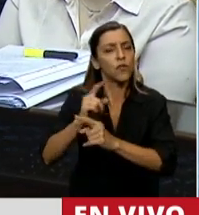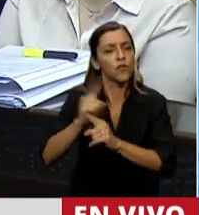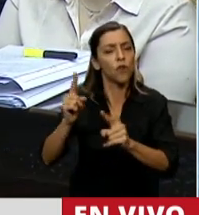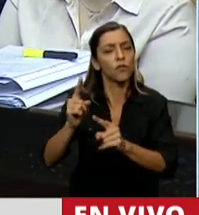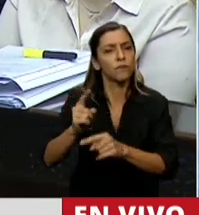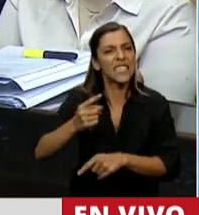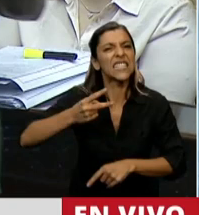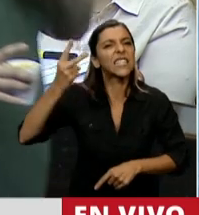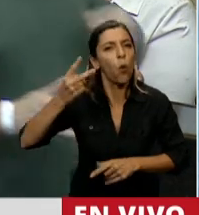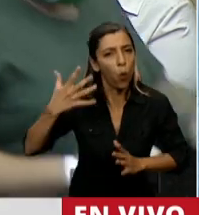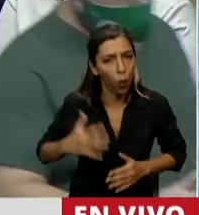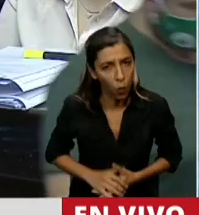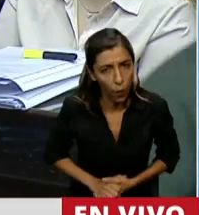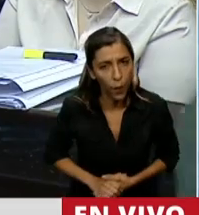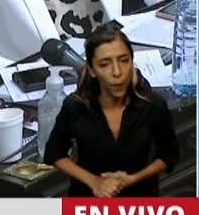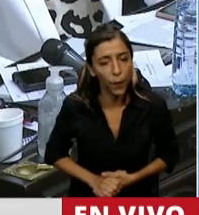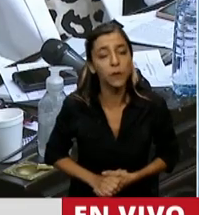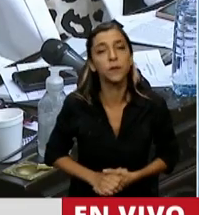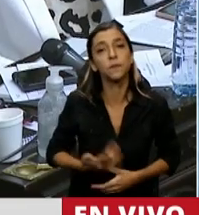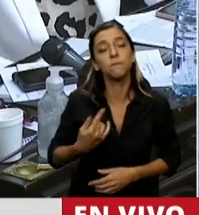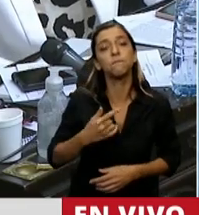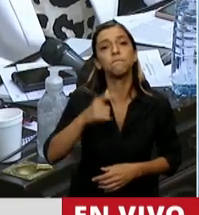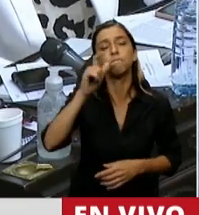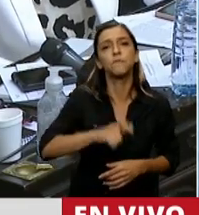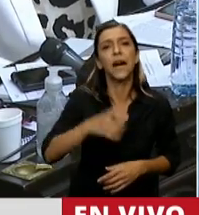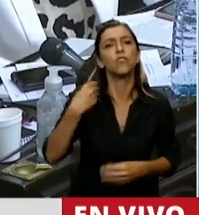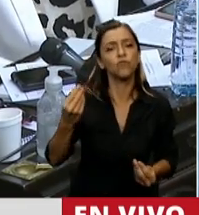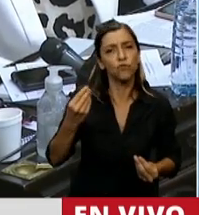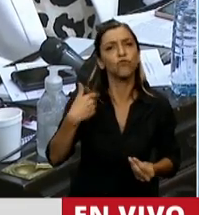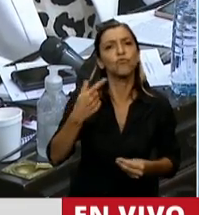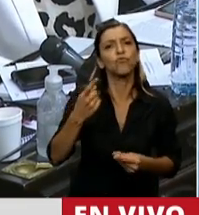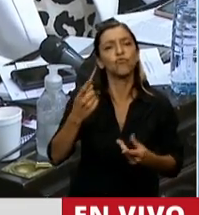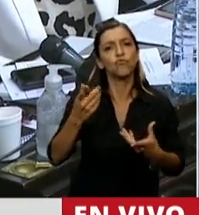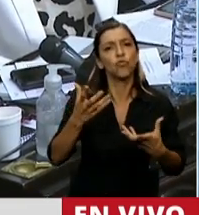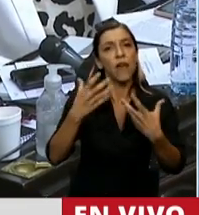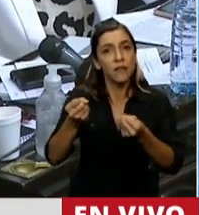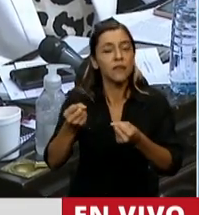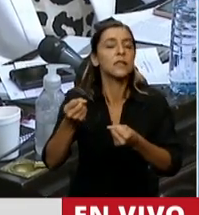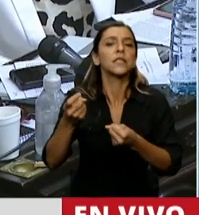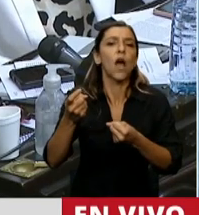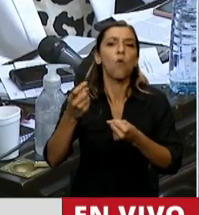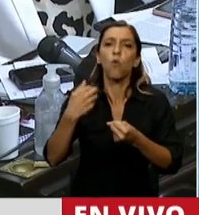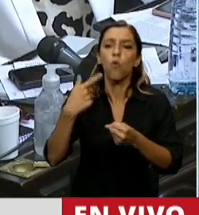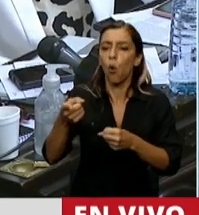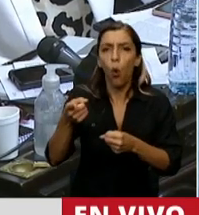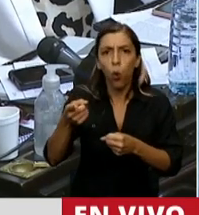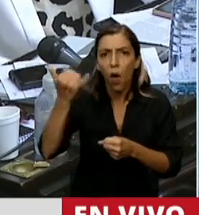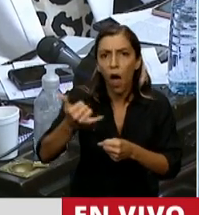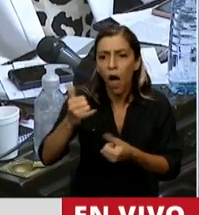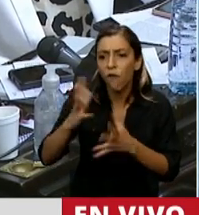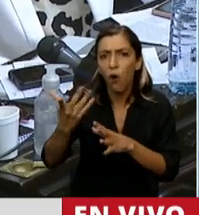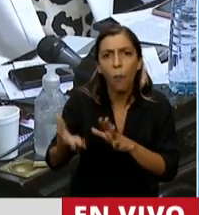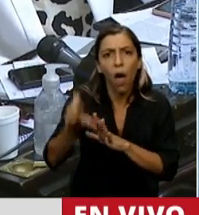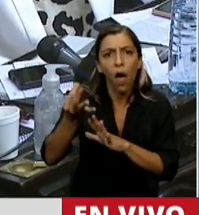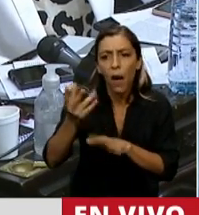Alguien del Servicio de Salud Pública le retira el implante como método de prevención, ¿no? ¿Y qué sucedió a